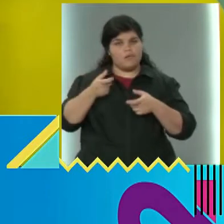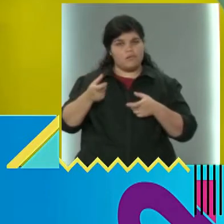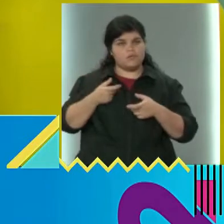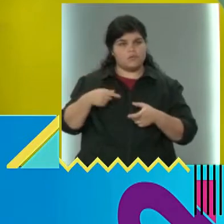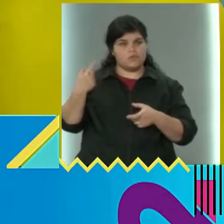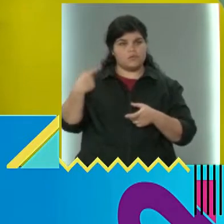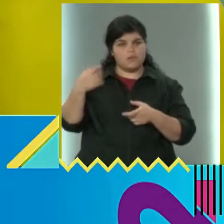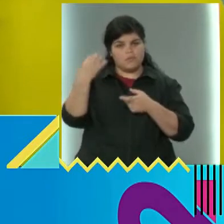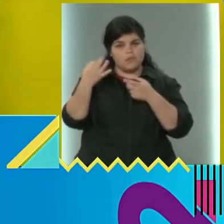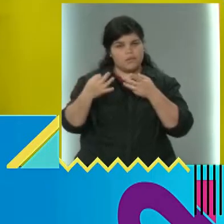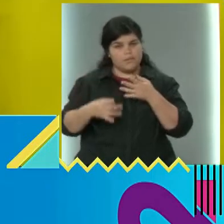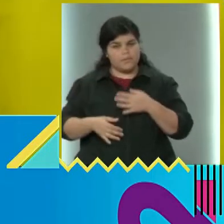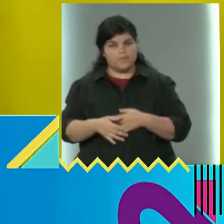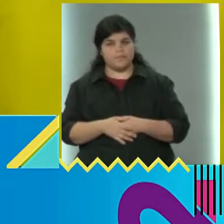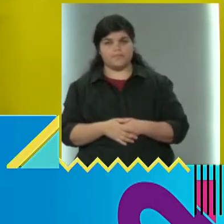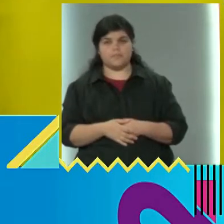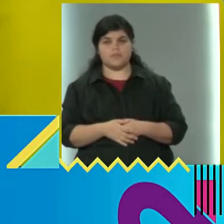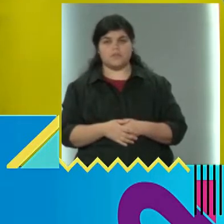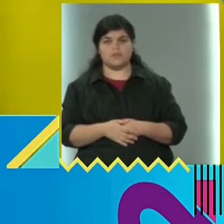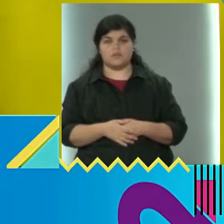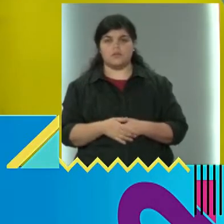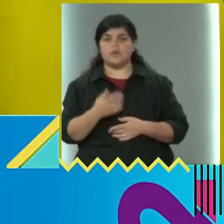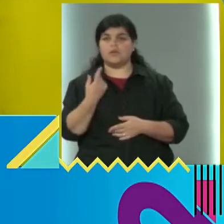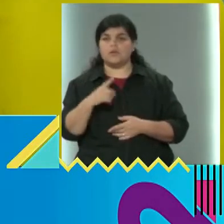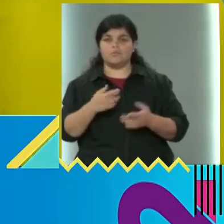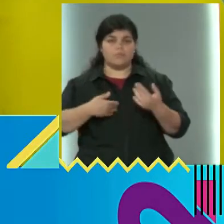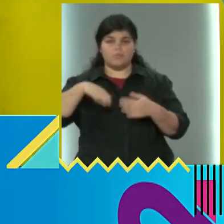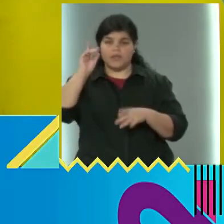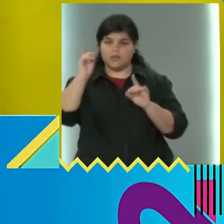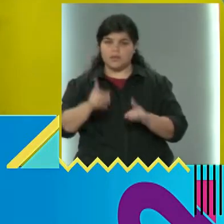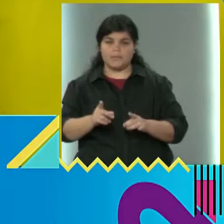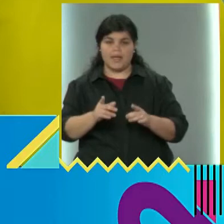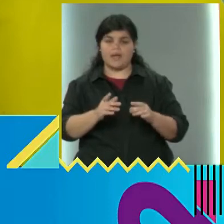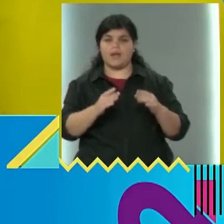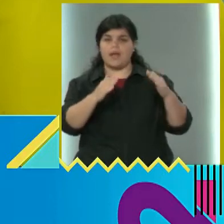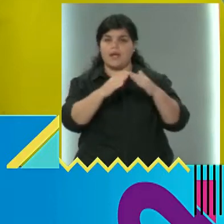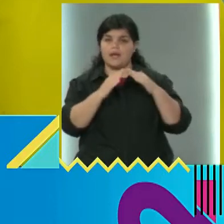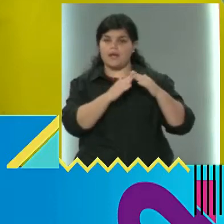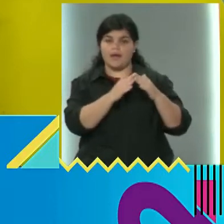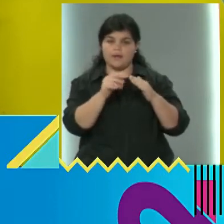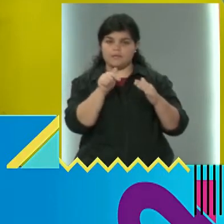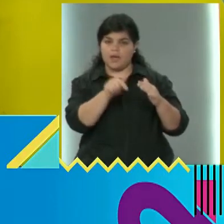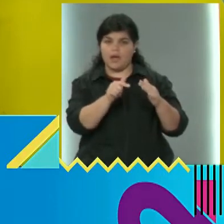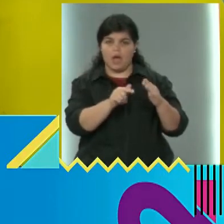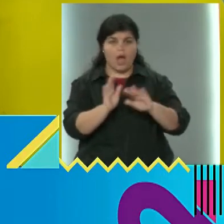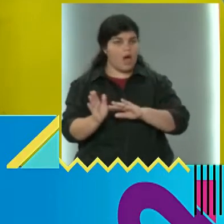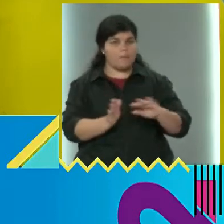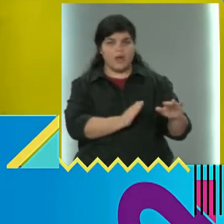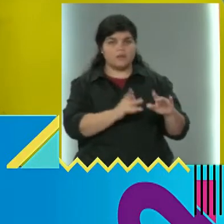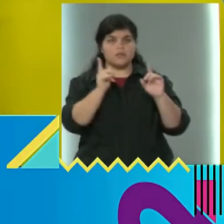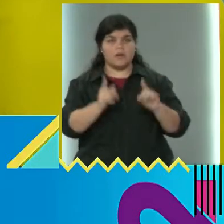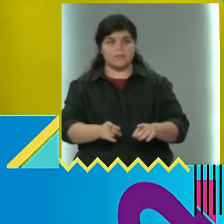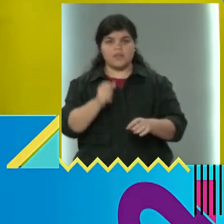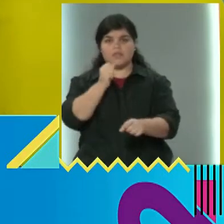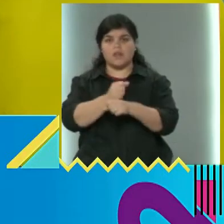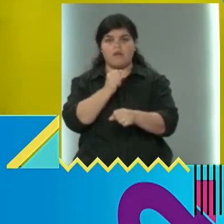todo ese tema. Pero hay otras, más allá de la vivienda industrializada, también hay métodos de trabajo, de cultura